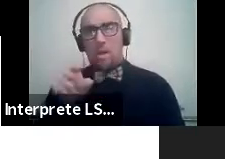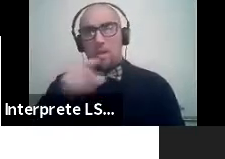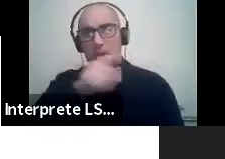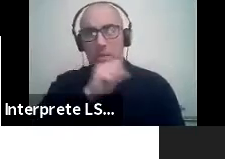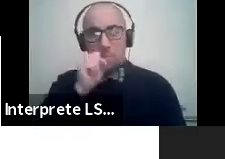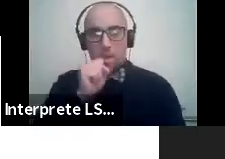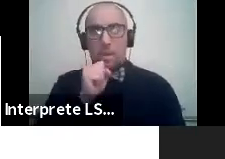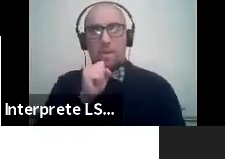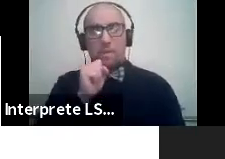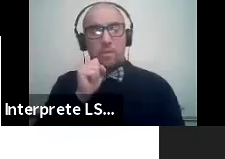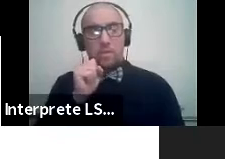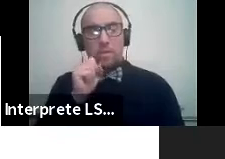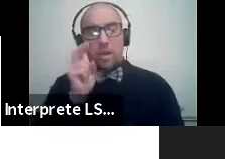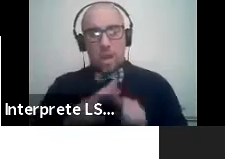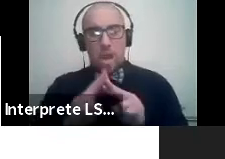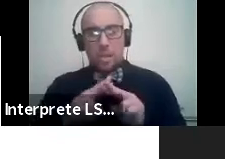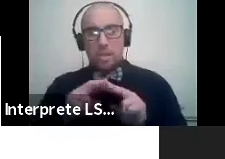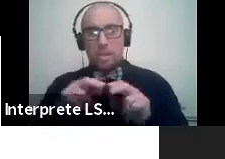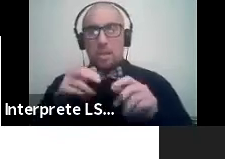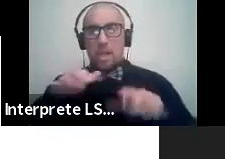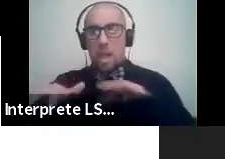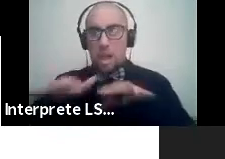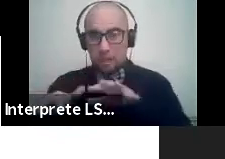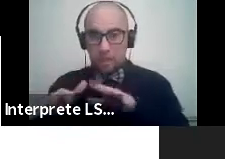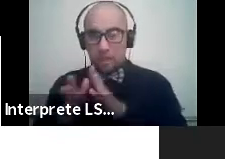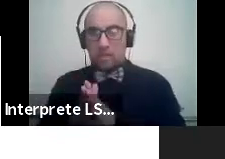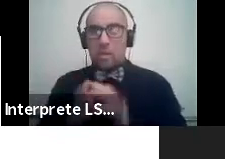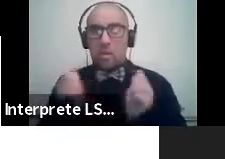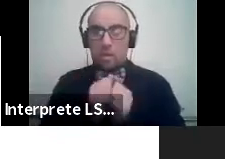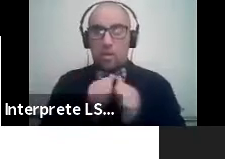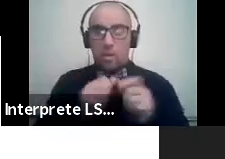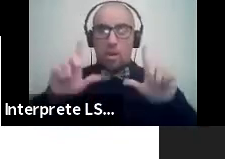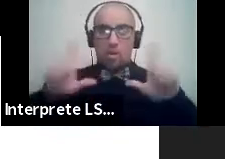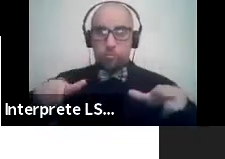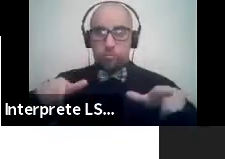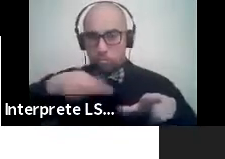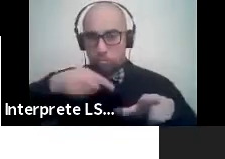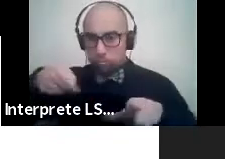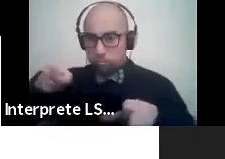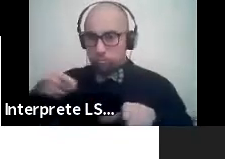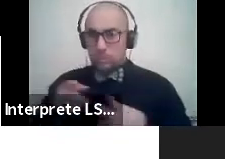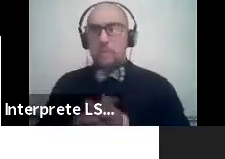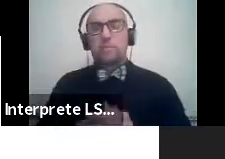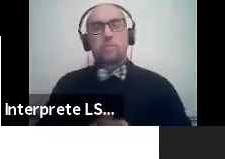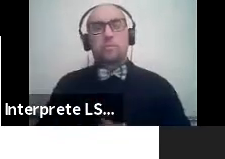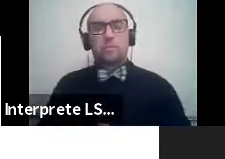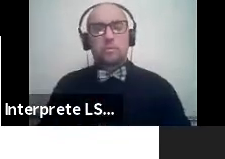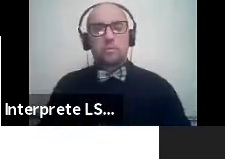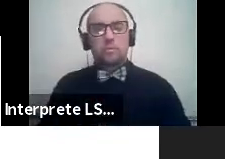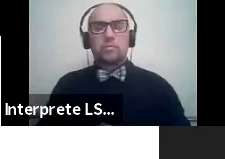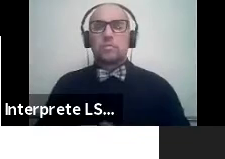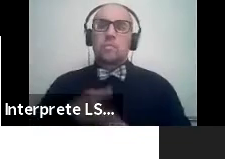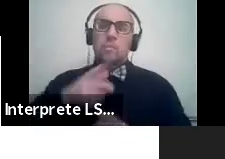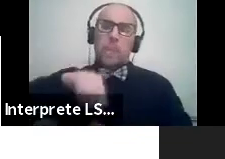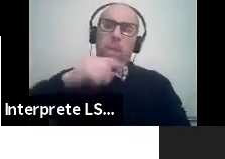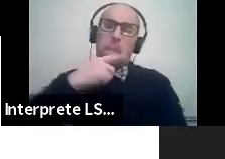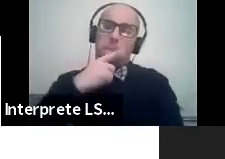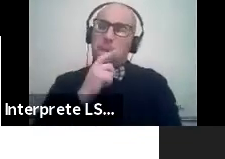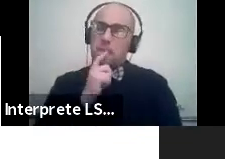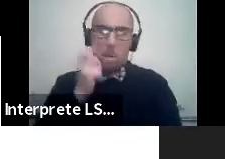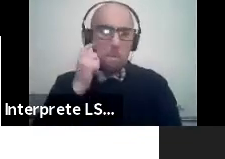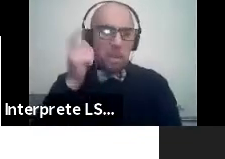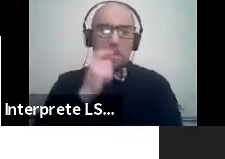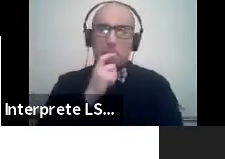realizar estas actividades en función de este escritorio virtual. Pues mientras estábamos nosotros